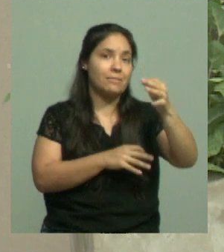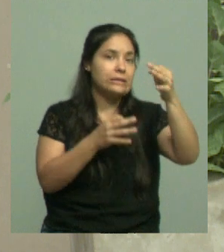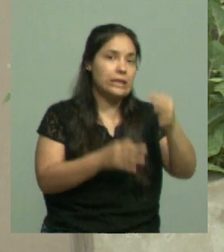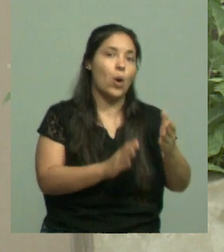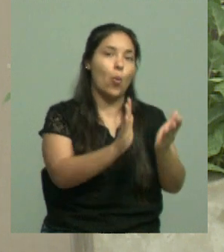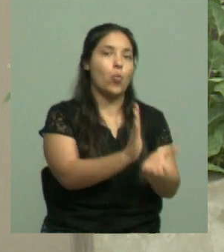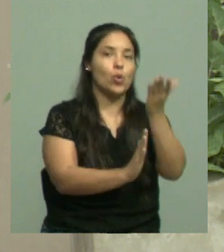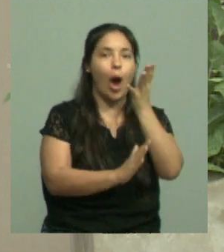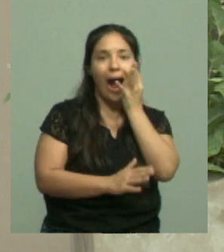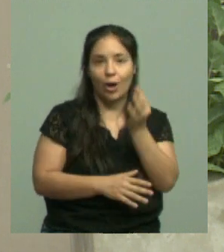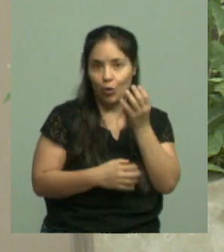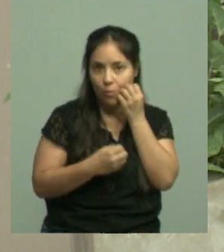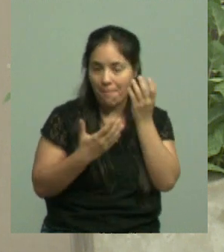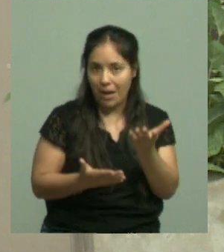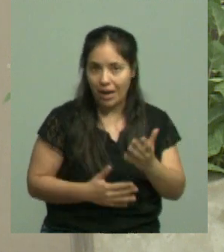poco mayor.